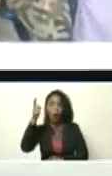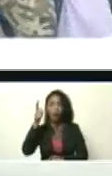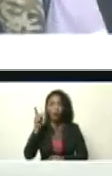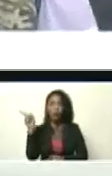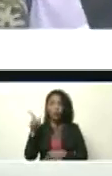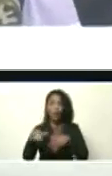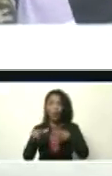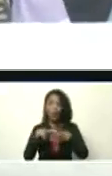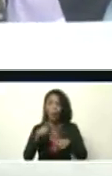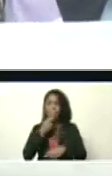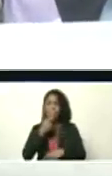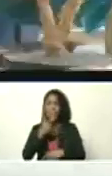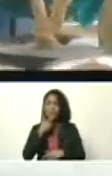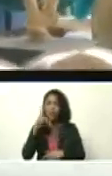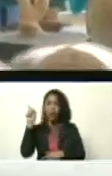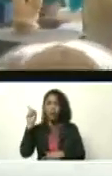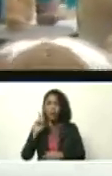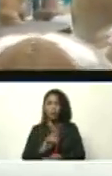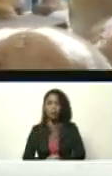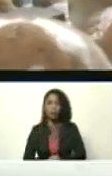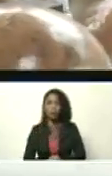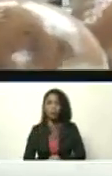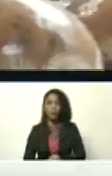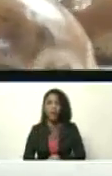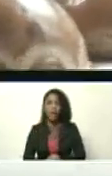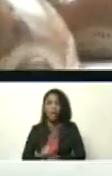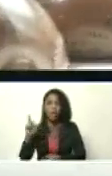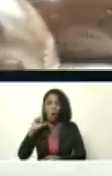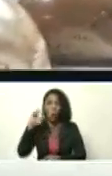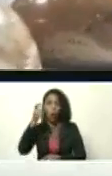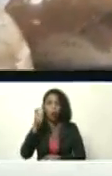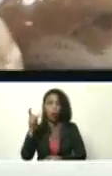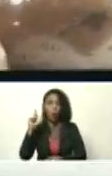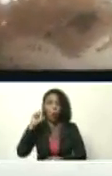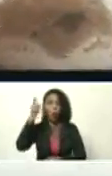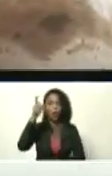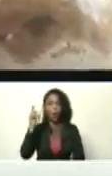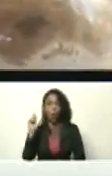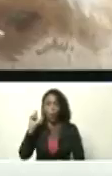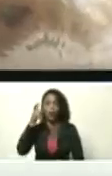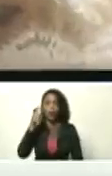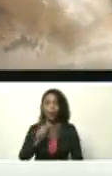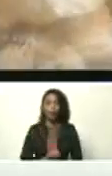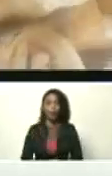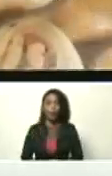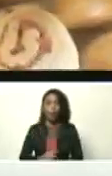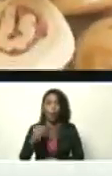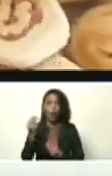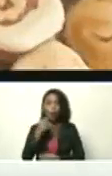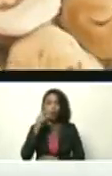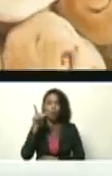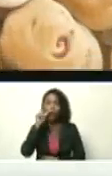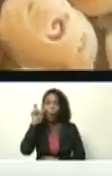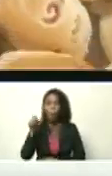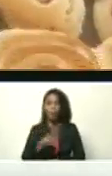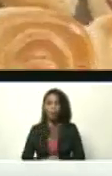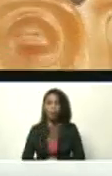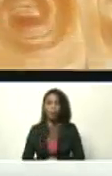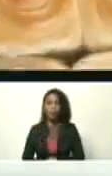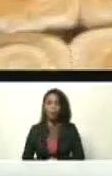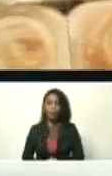lugar bello, es Valle de la Pascua. Y el Guárico. Guárico, Guárico, Guárico, como dice Armando Martínez.